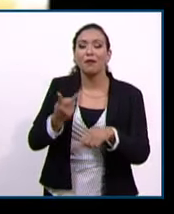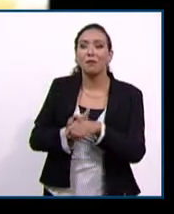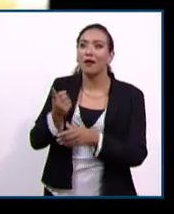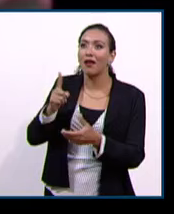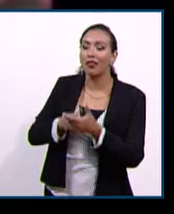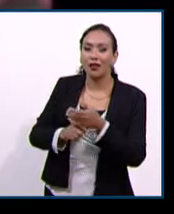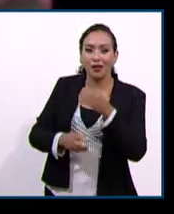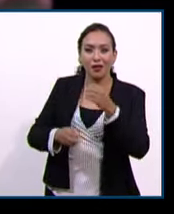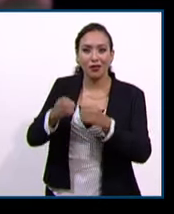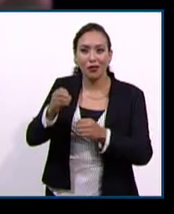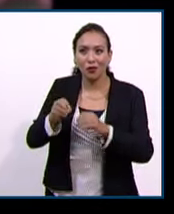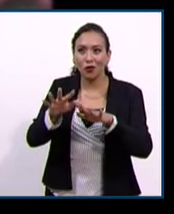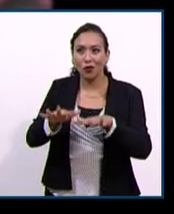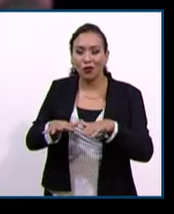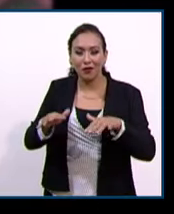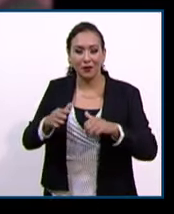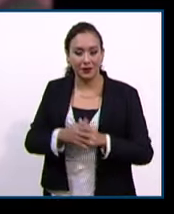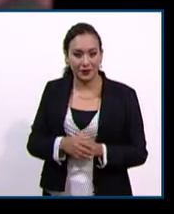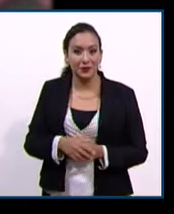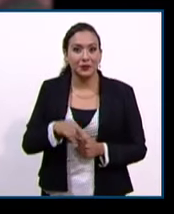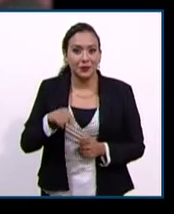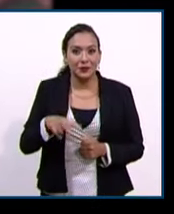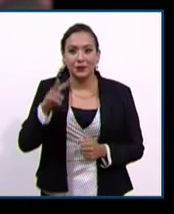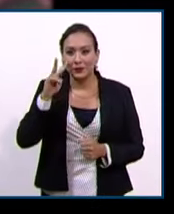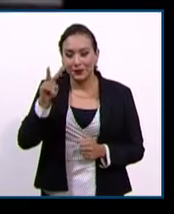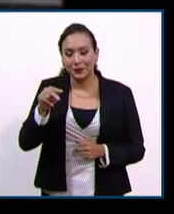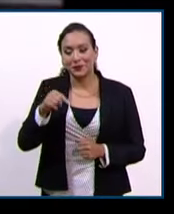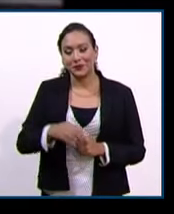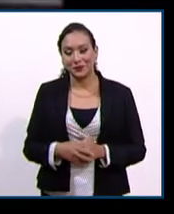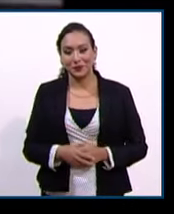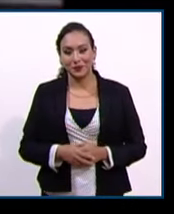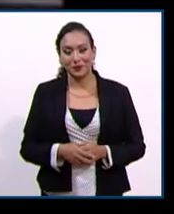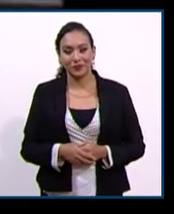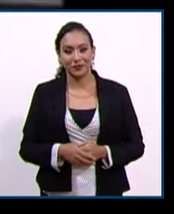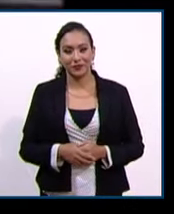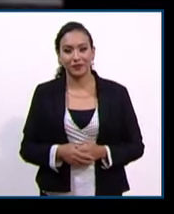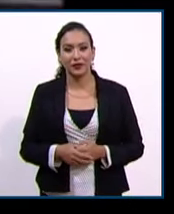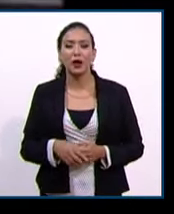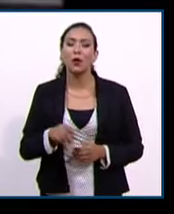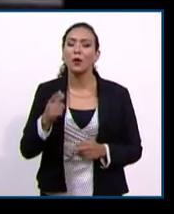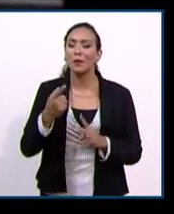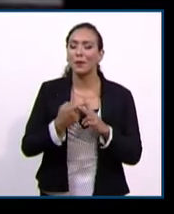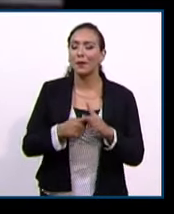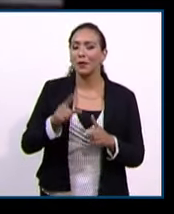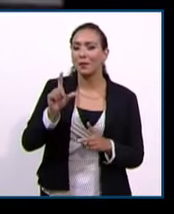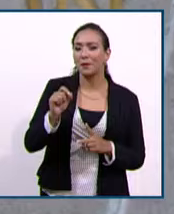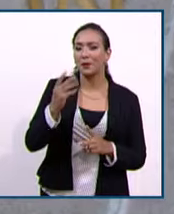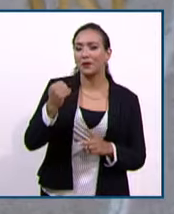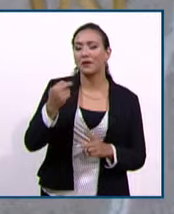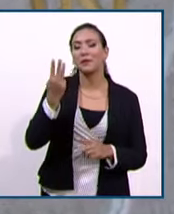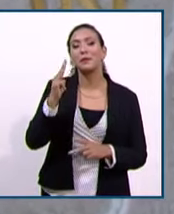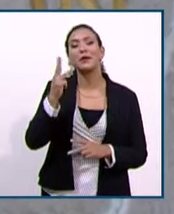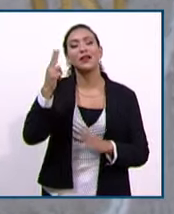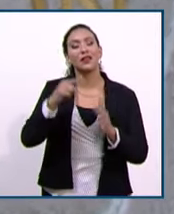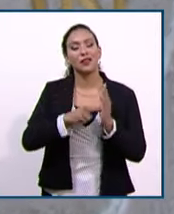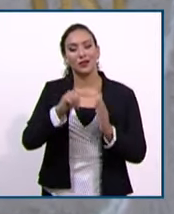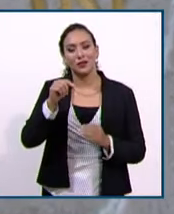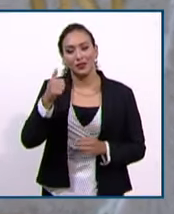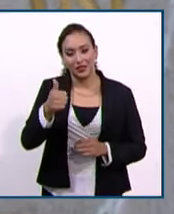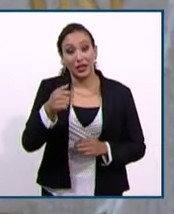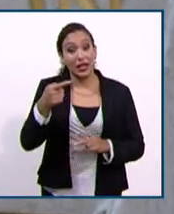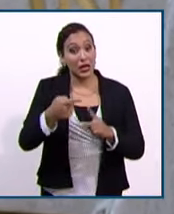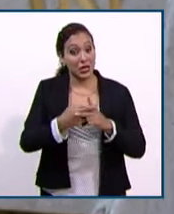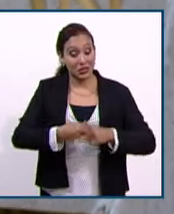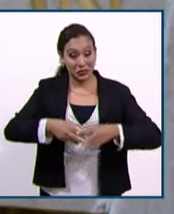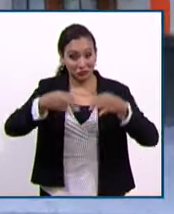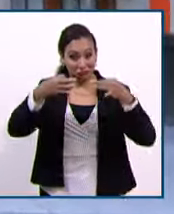tribunal constitucional, la Suprema Corte de Justicia de la Nación. Fue el 29 de mayo de 2006 cuando nació formalmente el